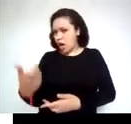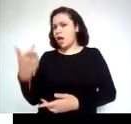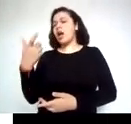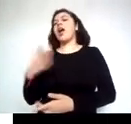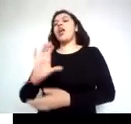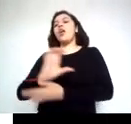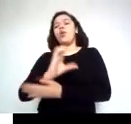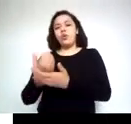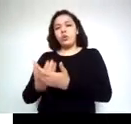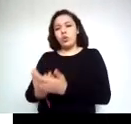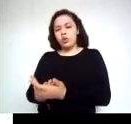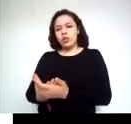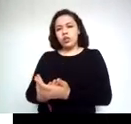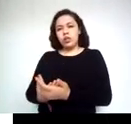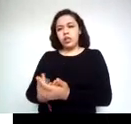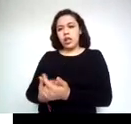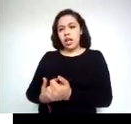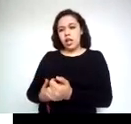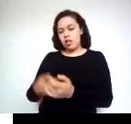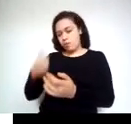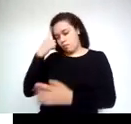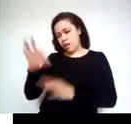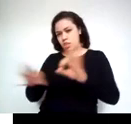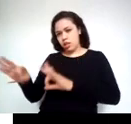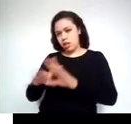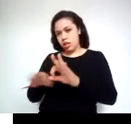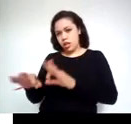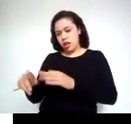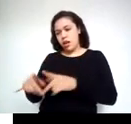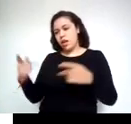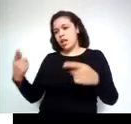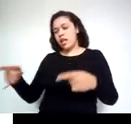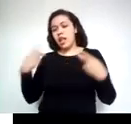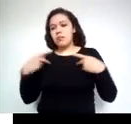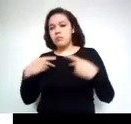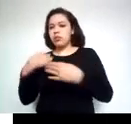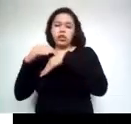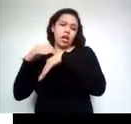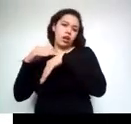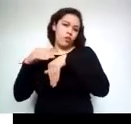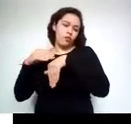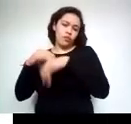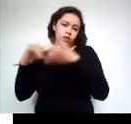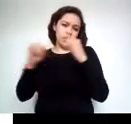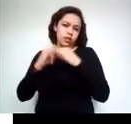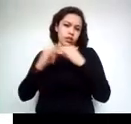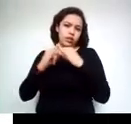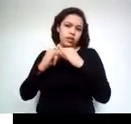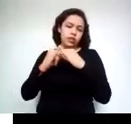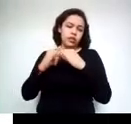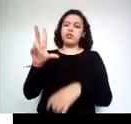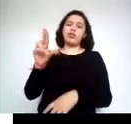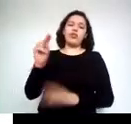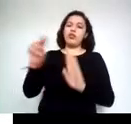contrato de trabajo, con una relación de subordinación, no son sujetos de esta norma. En ese